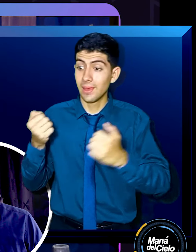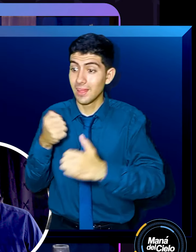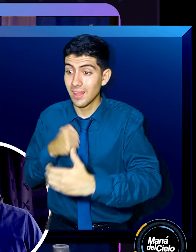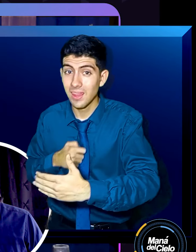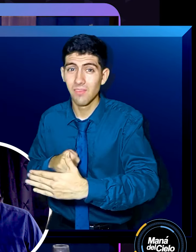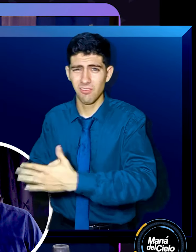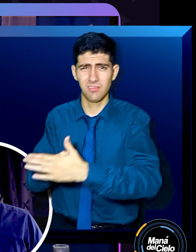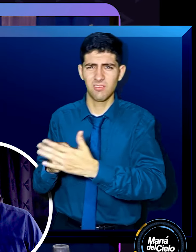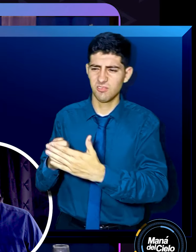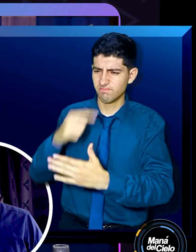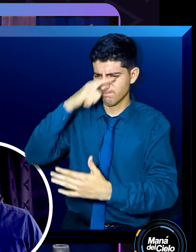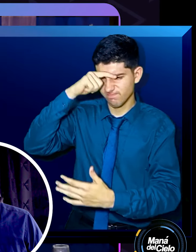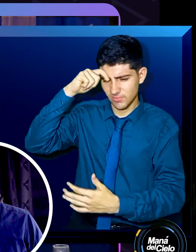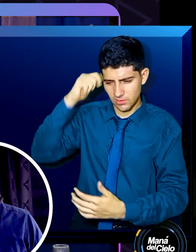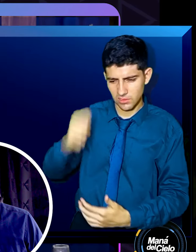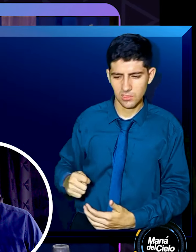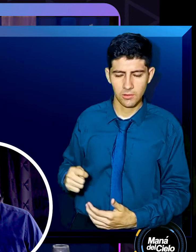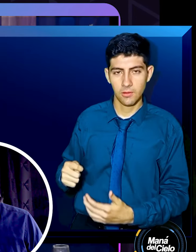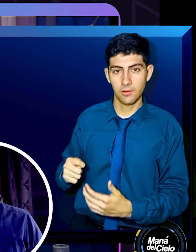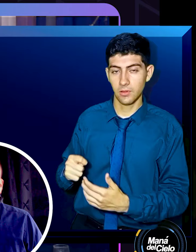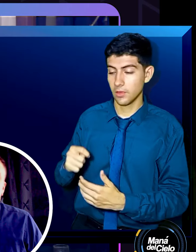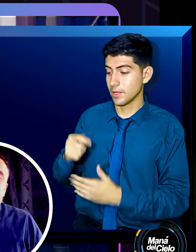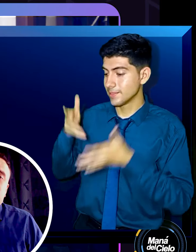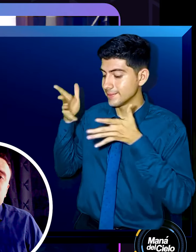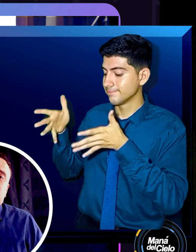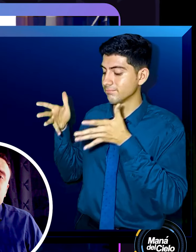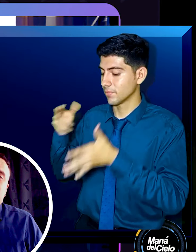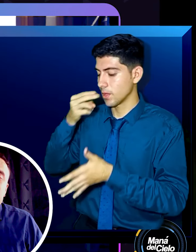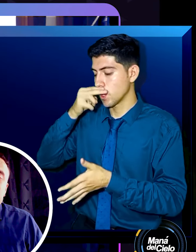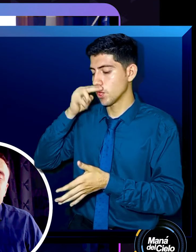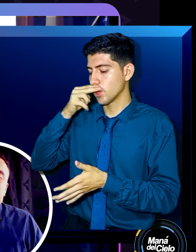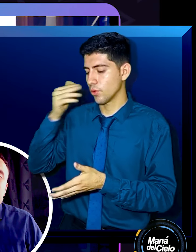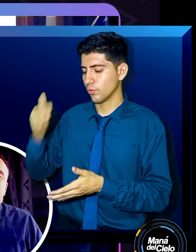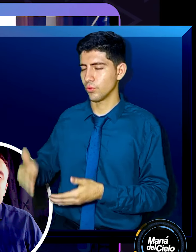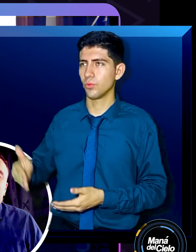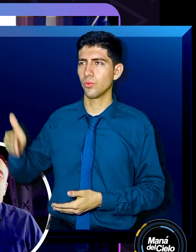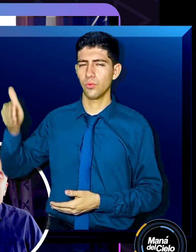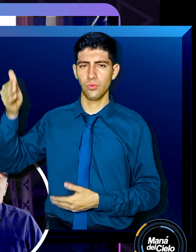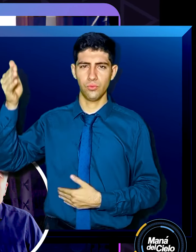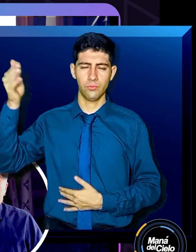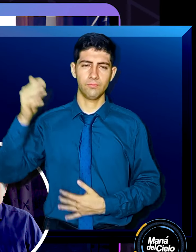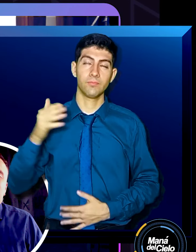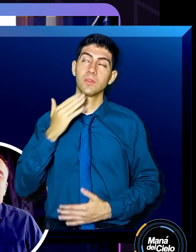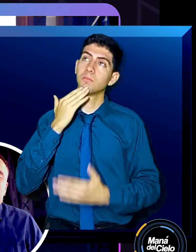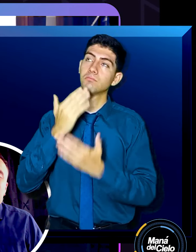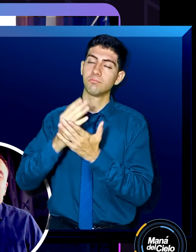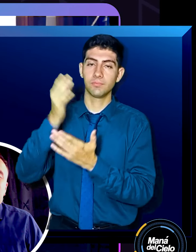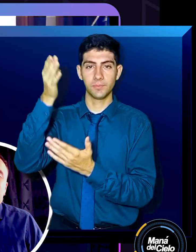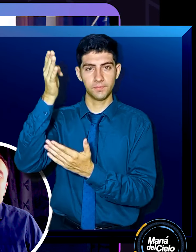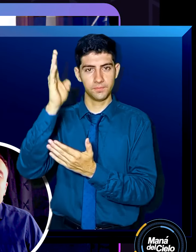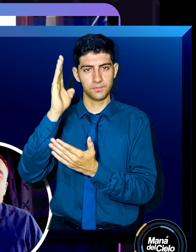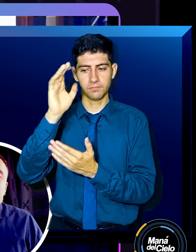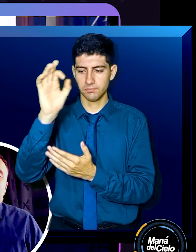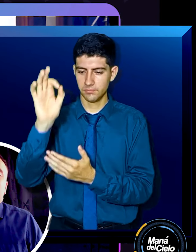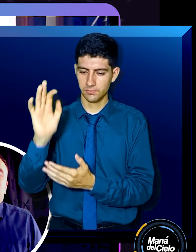Amén. Bueno, el hermano Rubén me está bendiciendo demasiado.